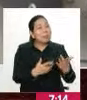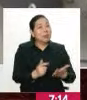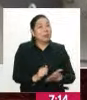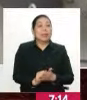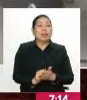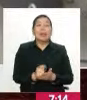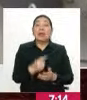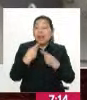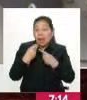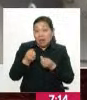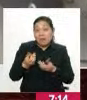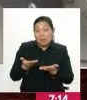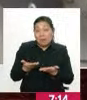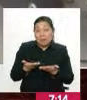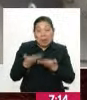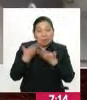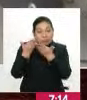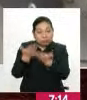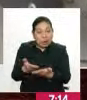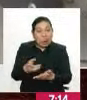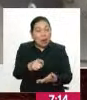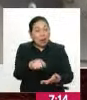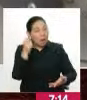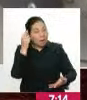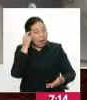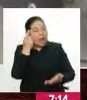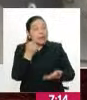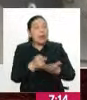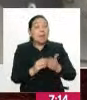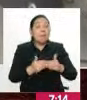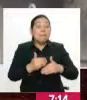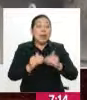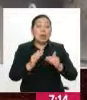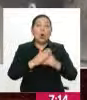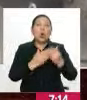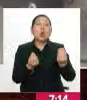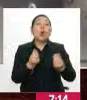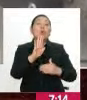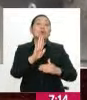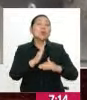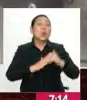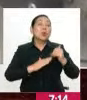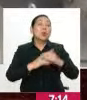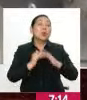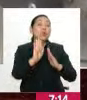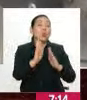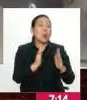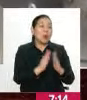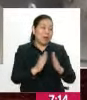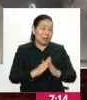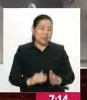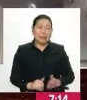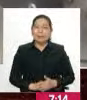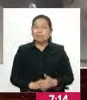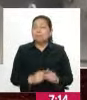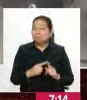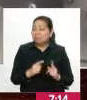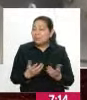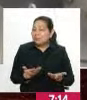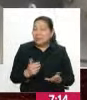de que estos informes sean considerados, ¿no?, en el crecimiento de las ciudades. Y estos estudios, ingeniero, así rápidamente, porque